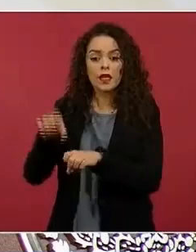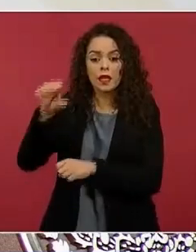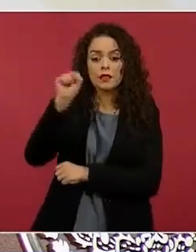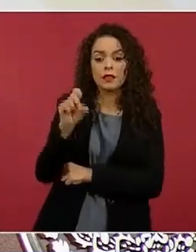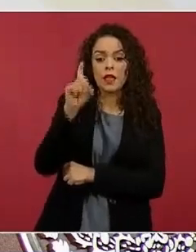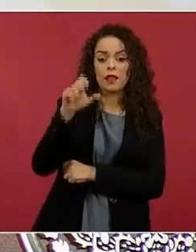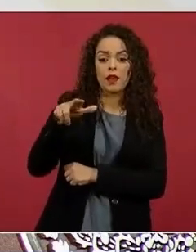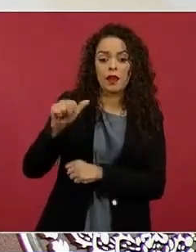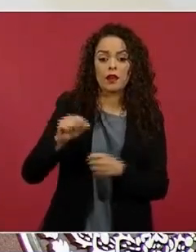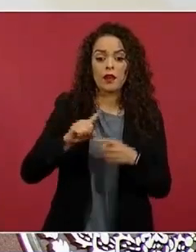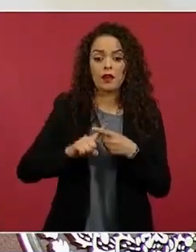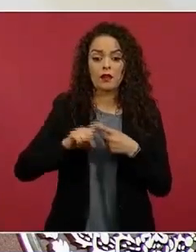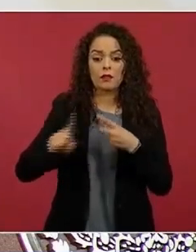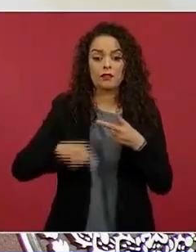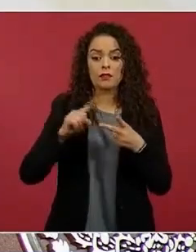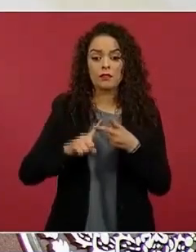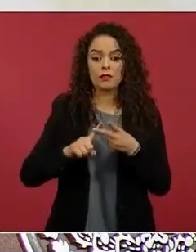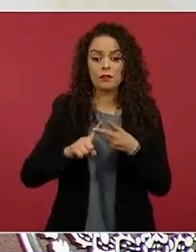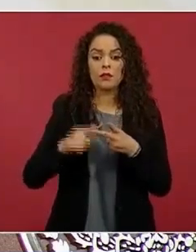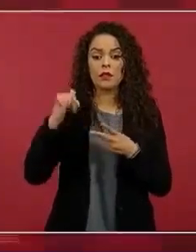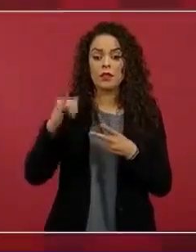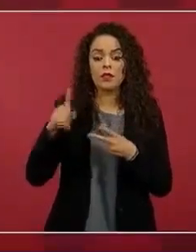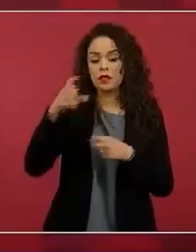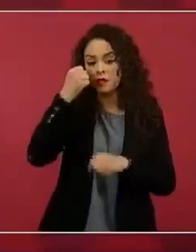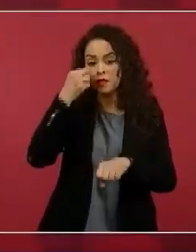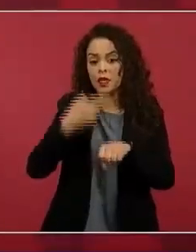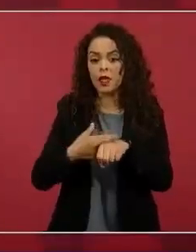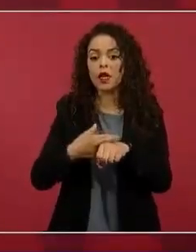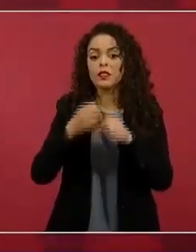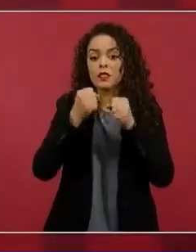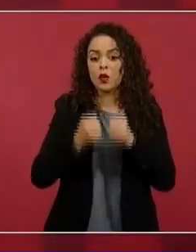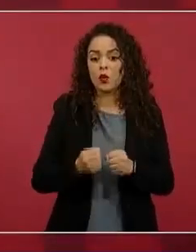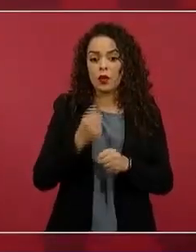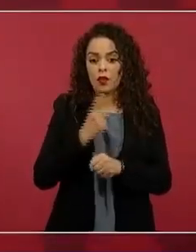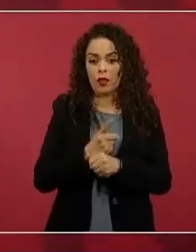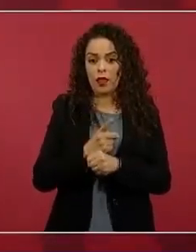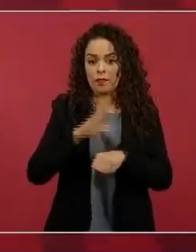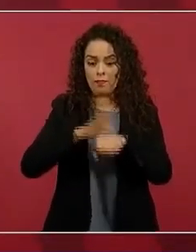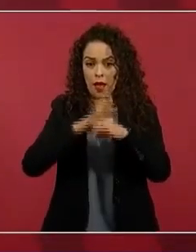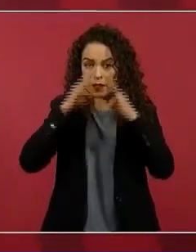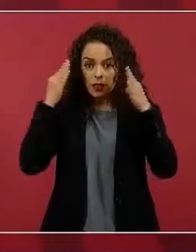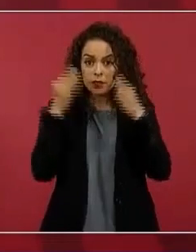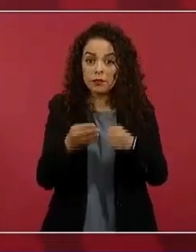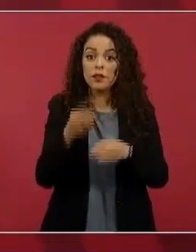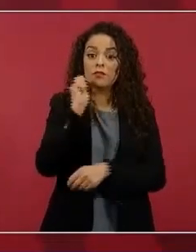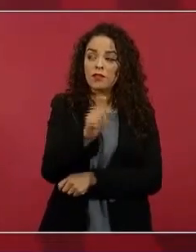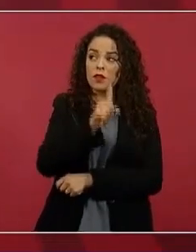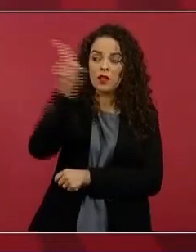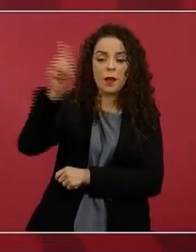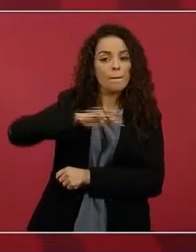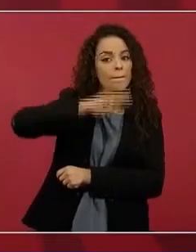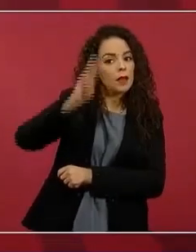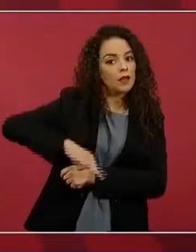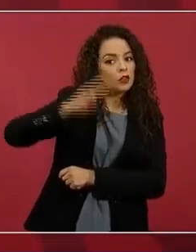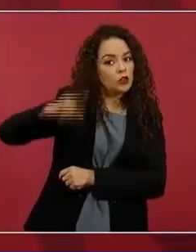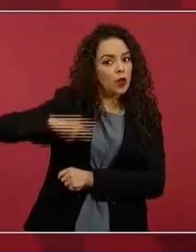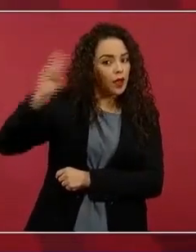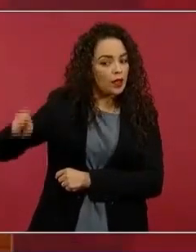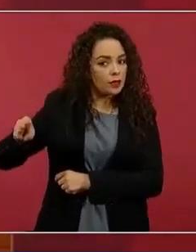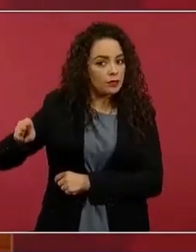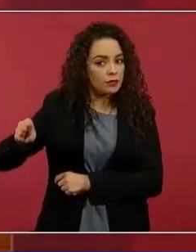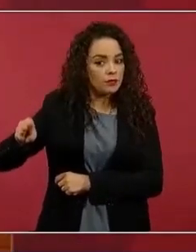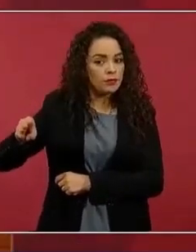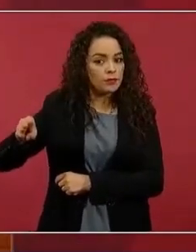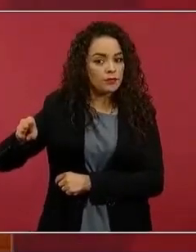la Secretaría de Seguridad, específicamente para el caso de Michoacán. En este